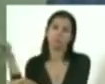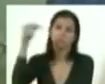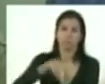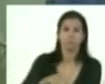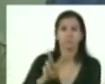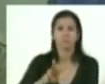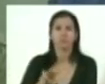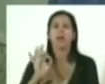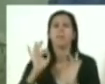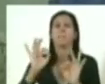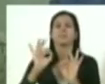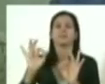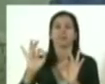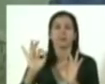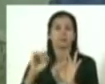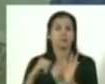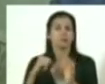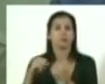expedición de los Cayos.